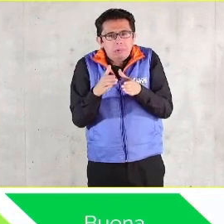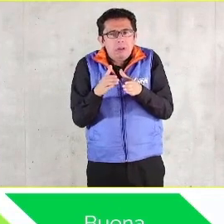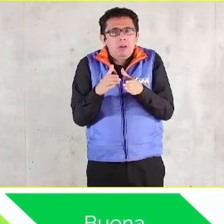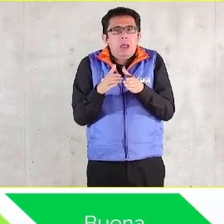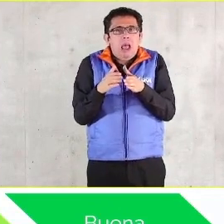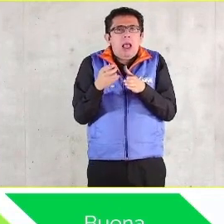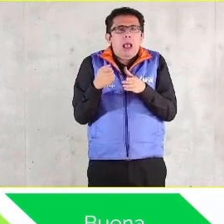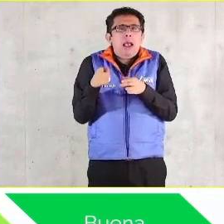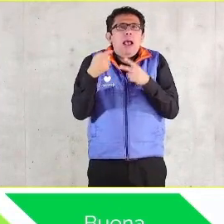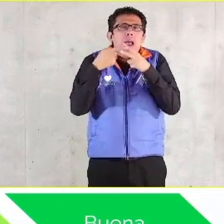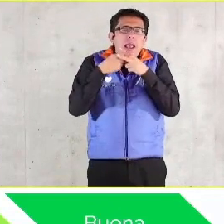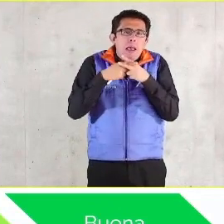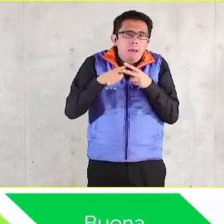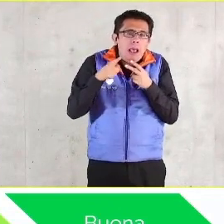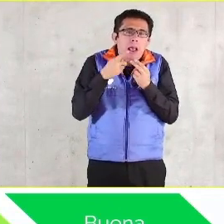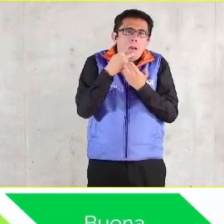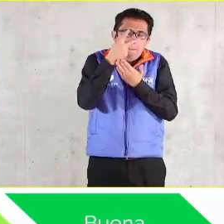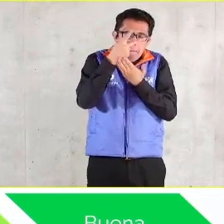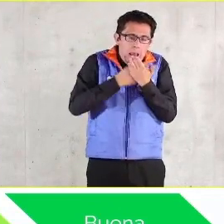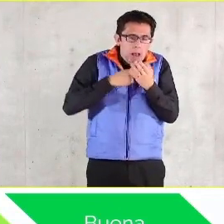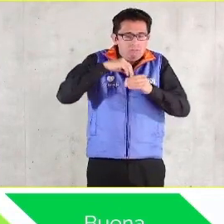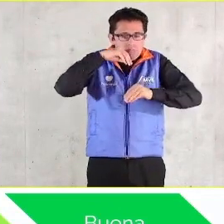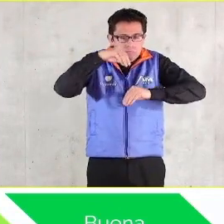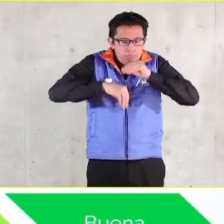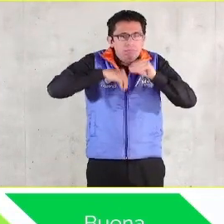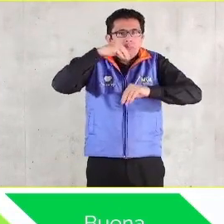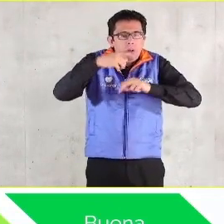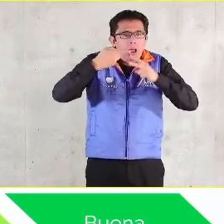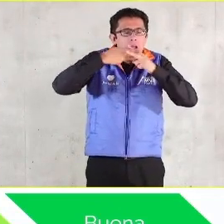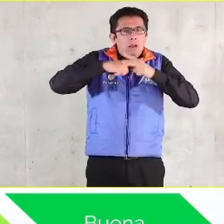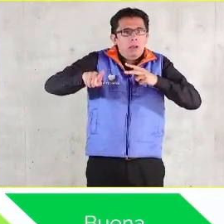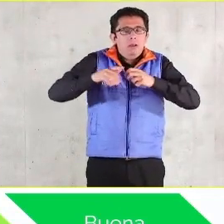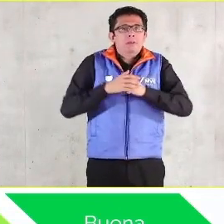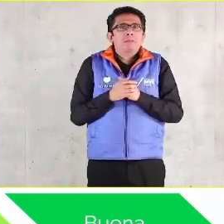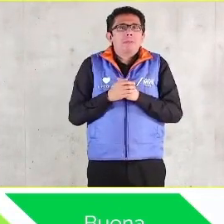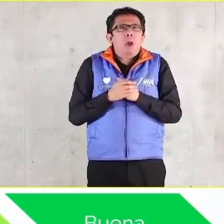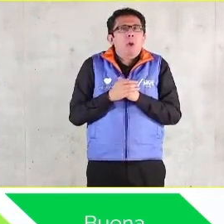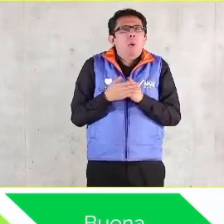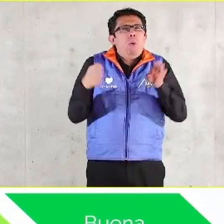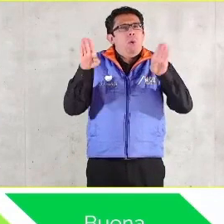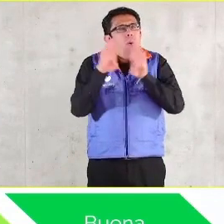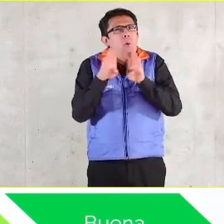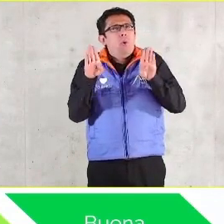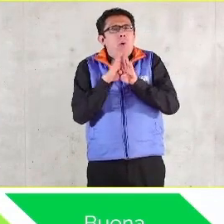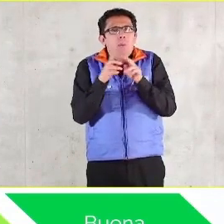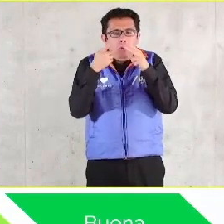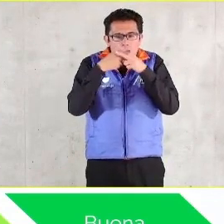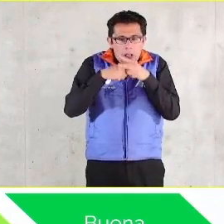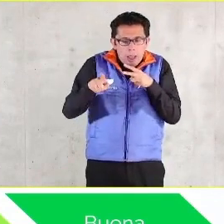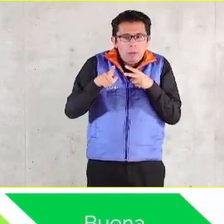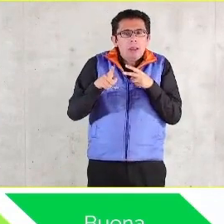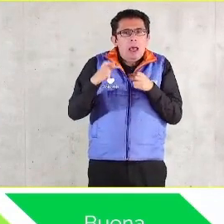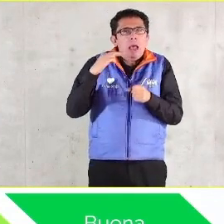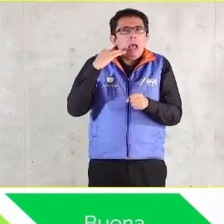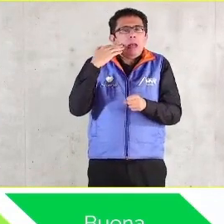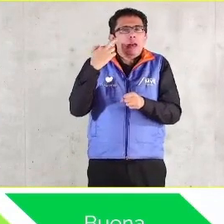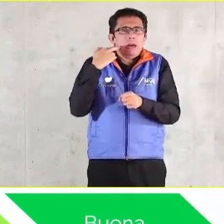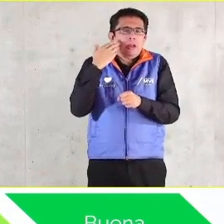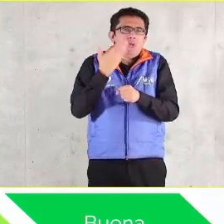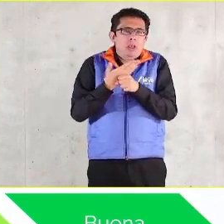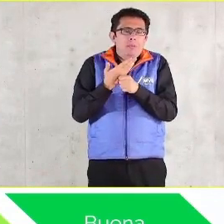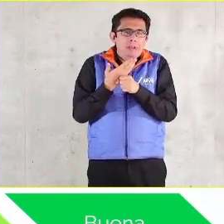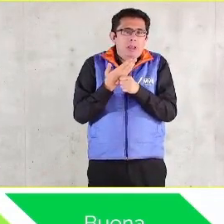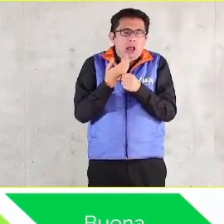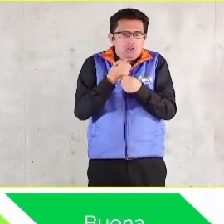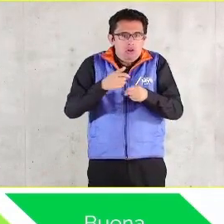empezar con un plan, con un programa, es decir, van a empezar a determinar cómo iniciar en la responsabilidad social en uno de los ámbitos y